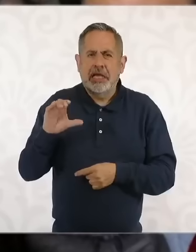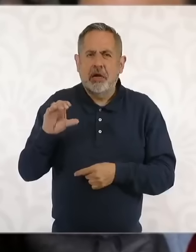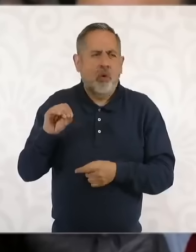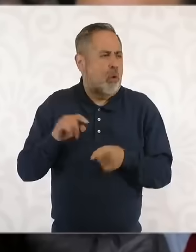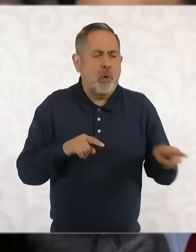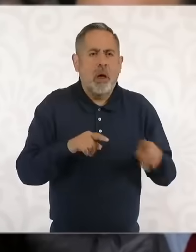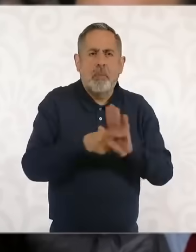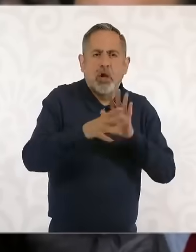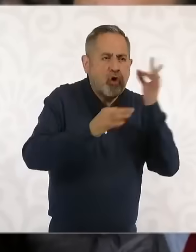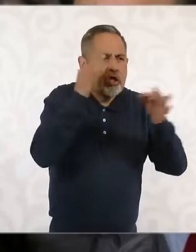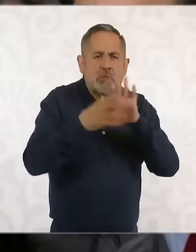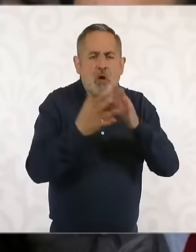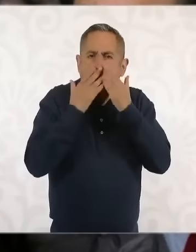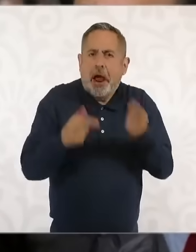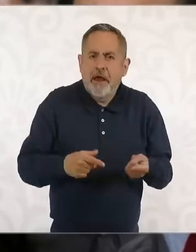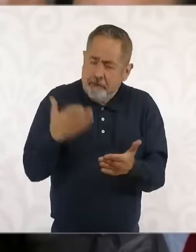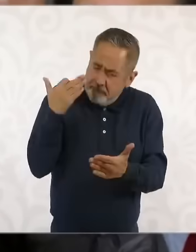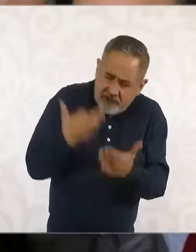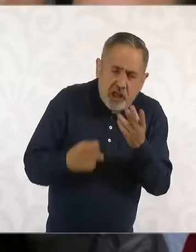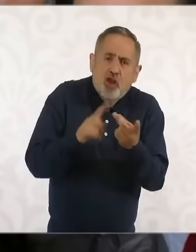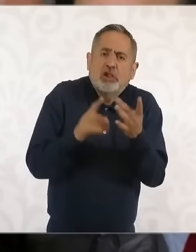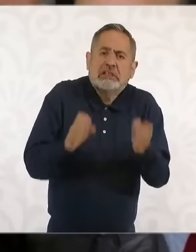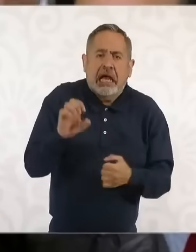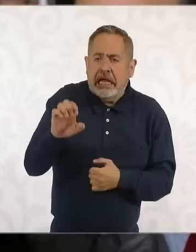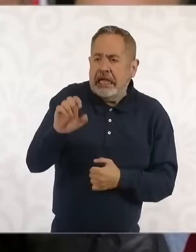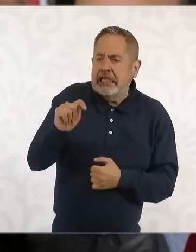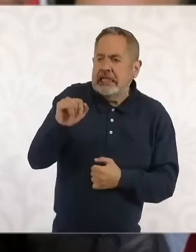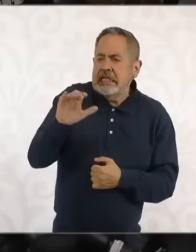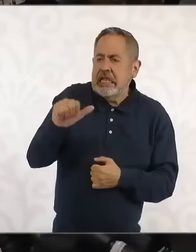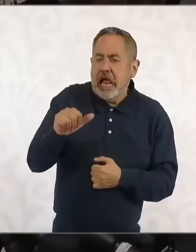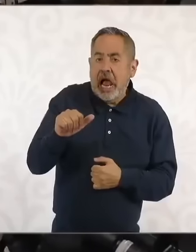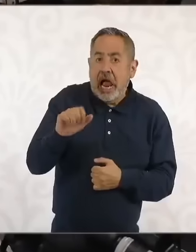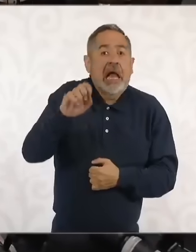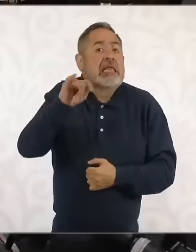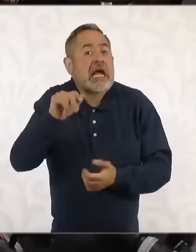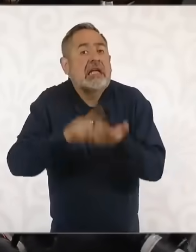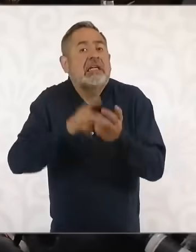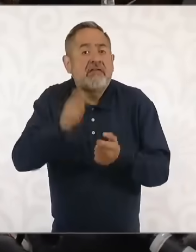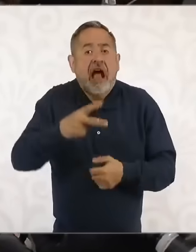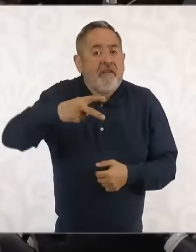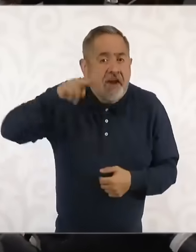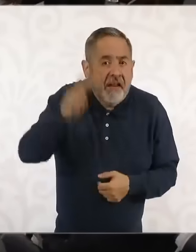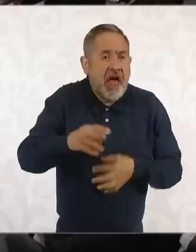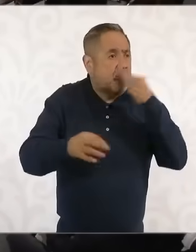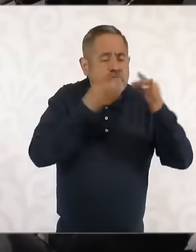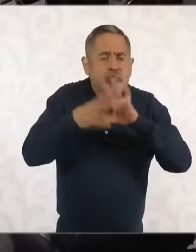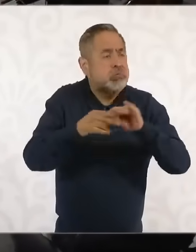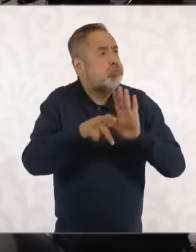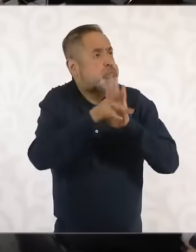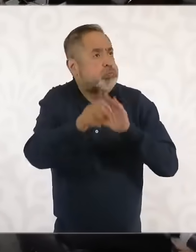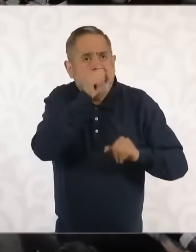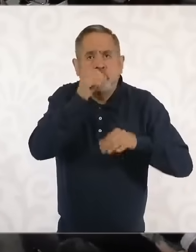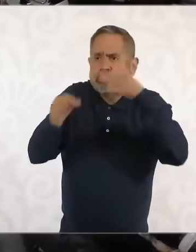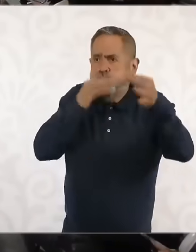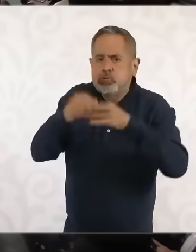En primer lugar, la ética periodística pues mandata a buscar la verdad y también mandata a los